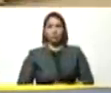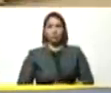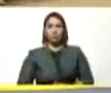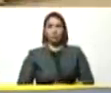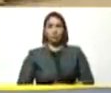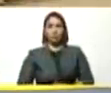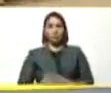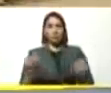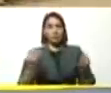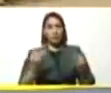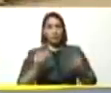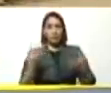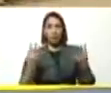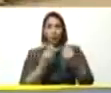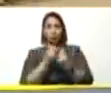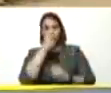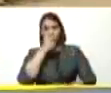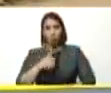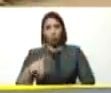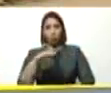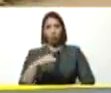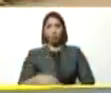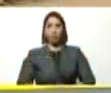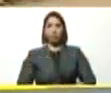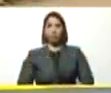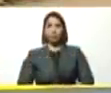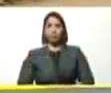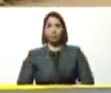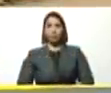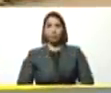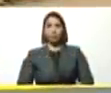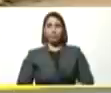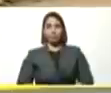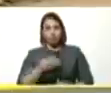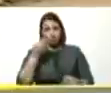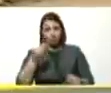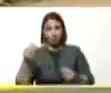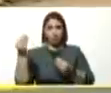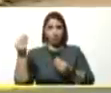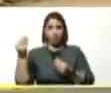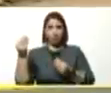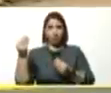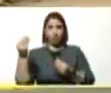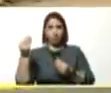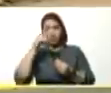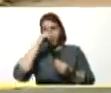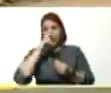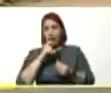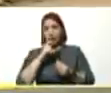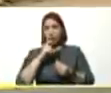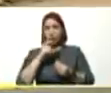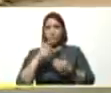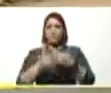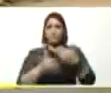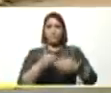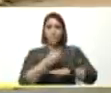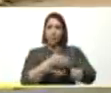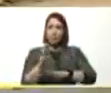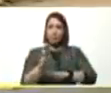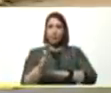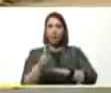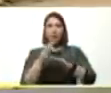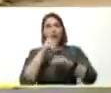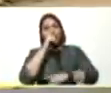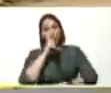y siempre junto al pueblo. Aquí están, pues, año que pasa, año